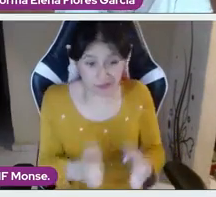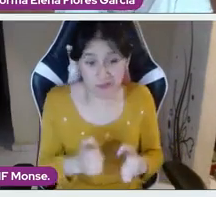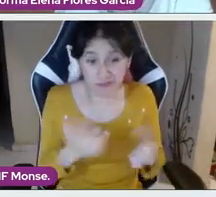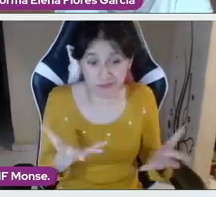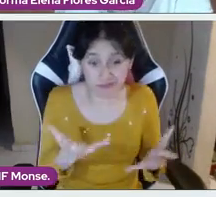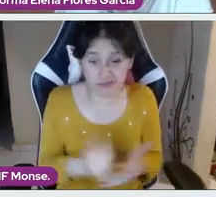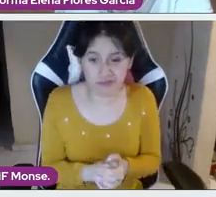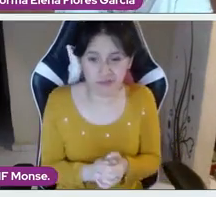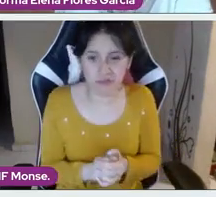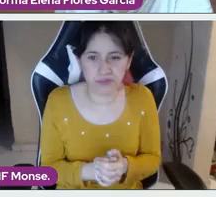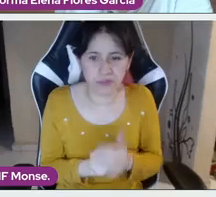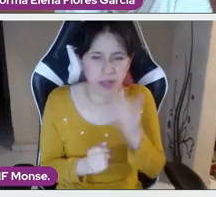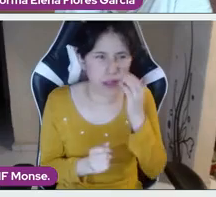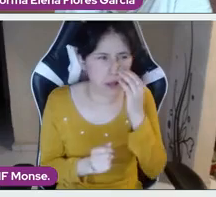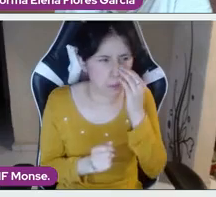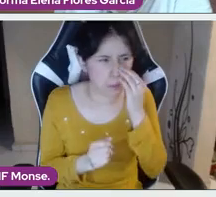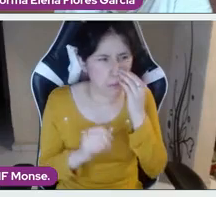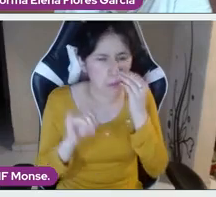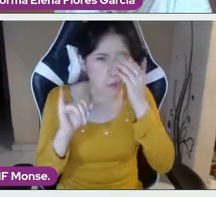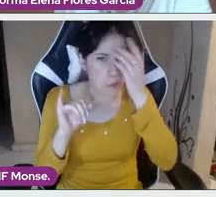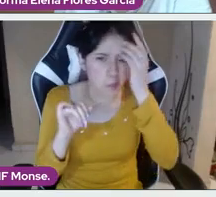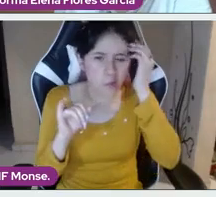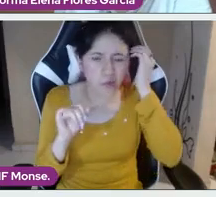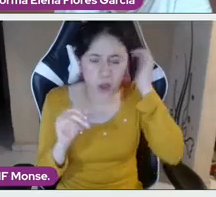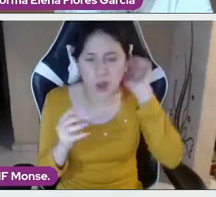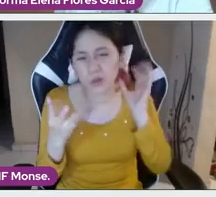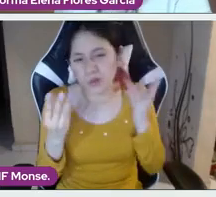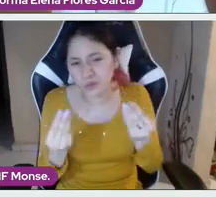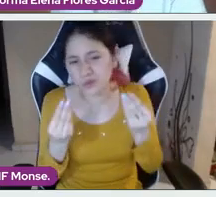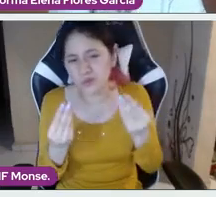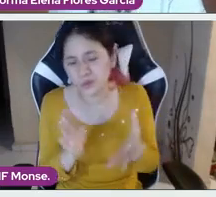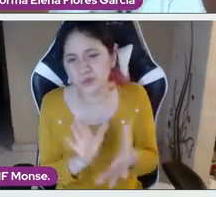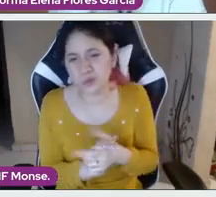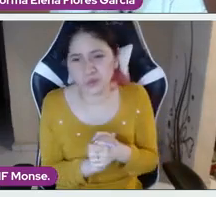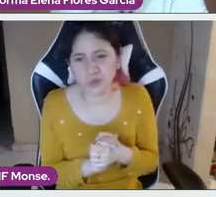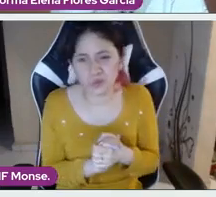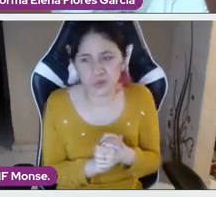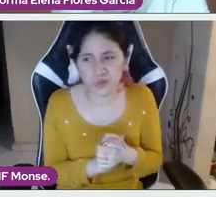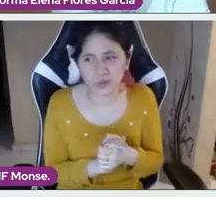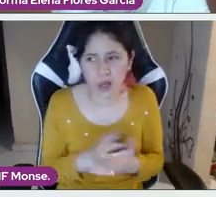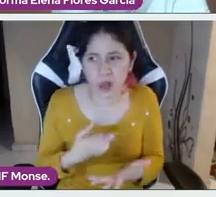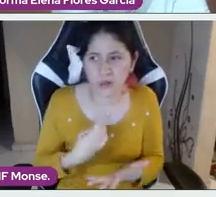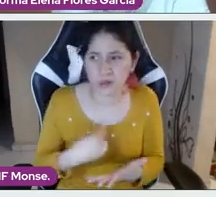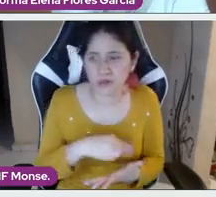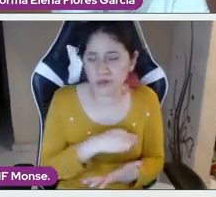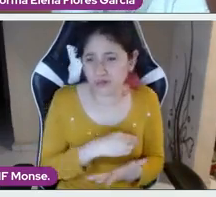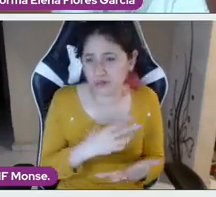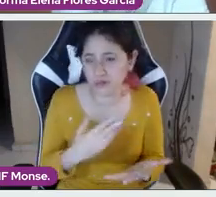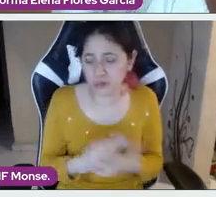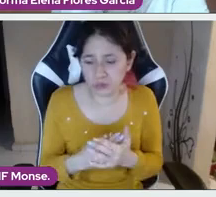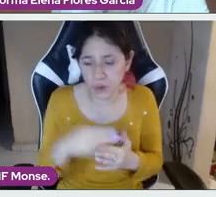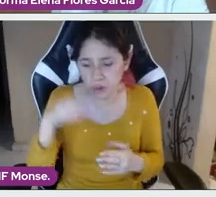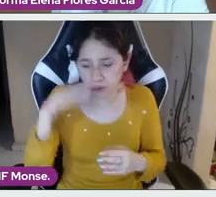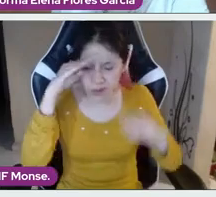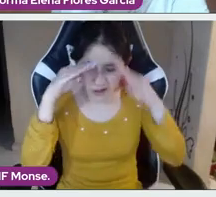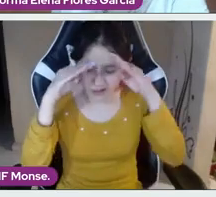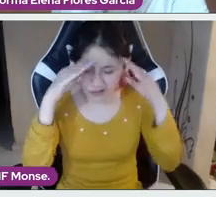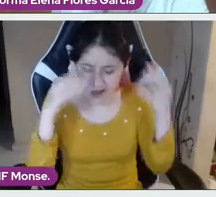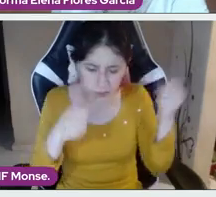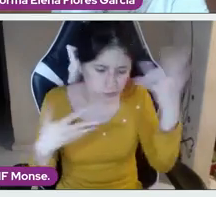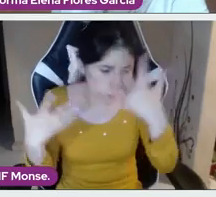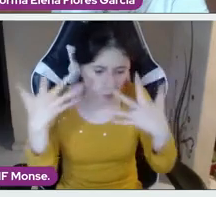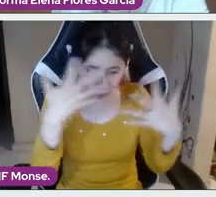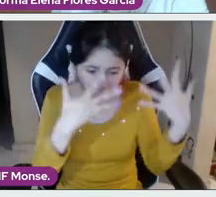En la mayoría de las veces, cuando no tenemos claro, o cuando hay sentimientos de